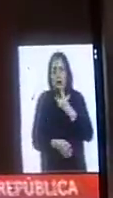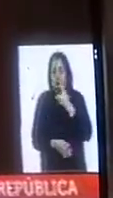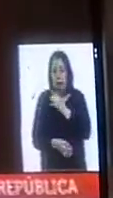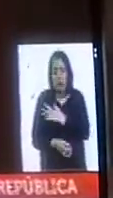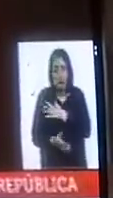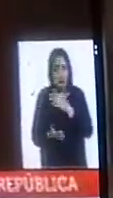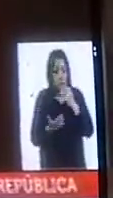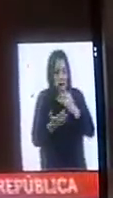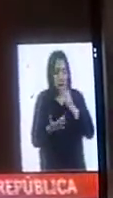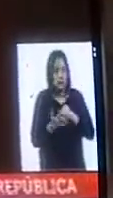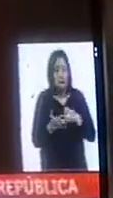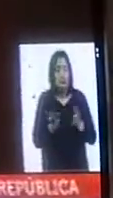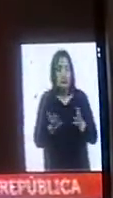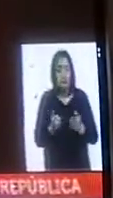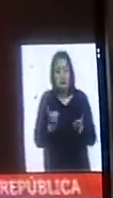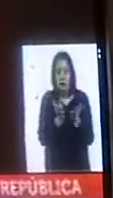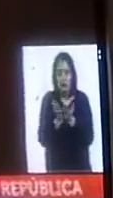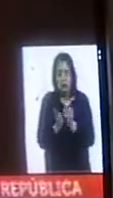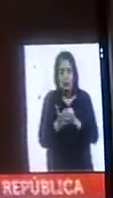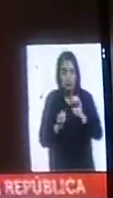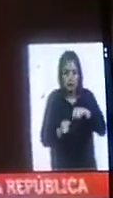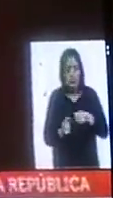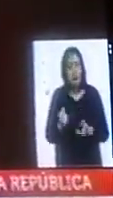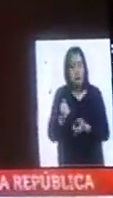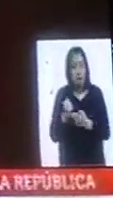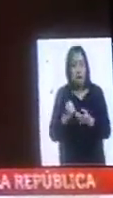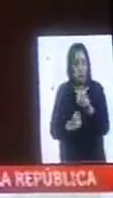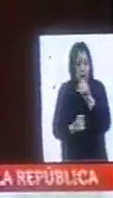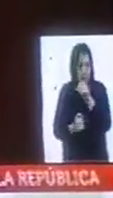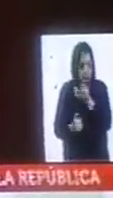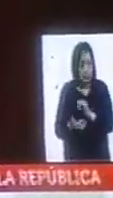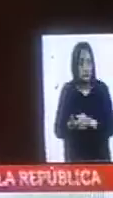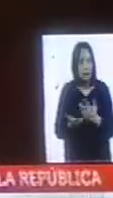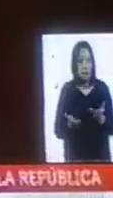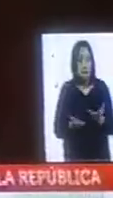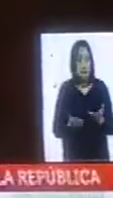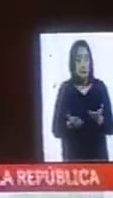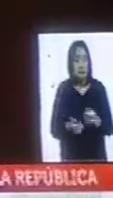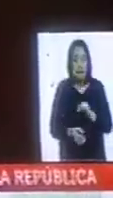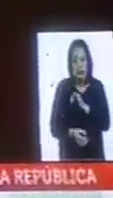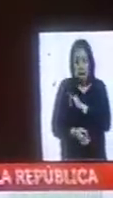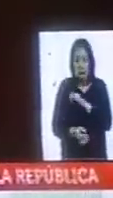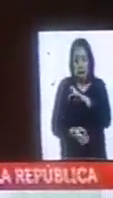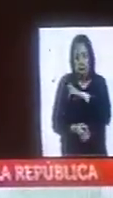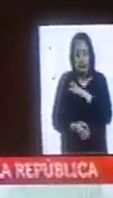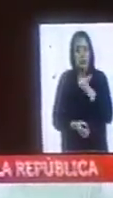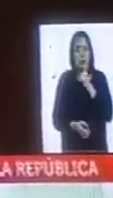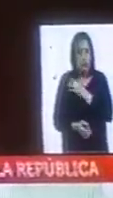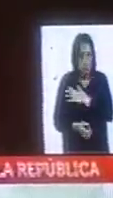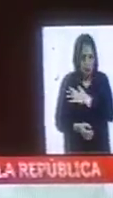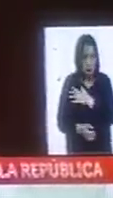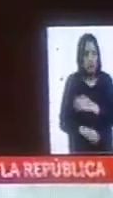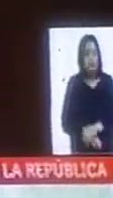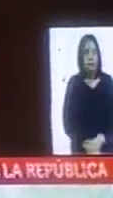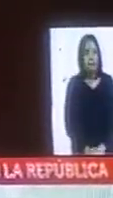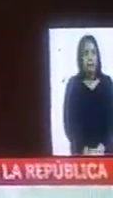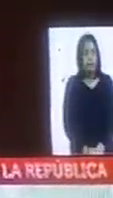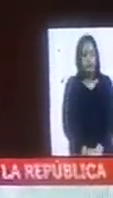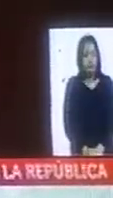en escuela garantizaremos la alimentación en los niveles inicial primaria y secundaria